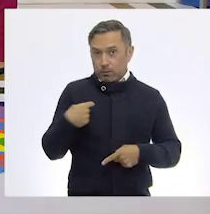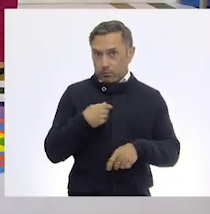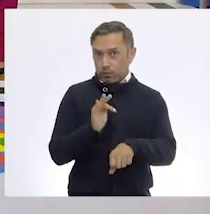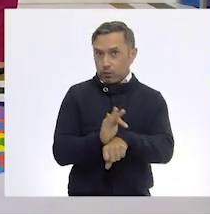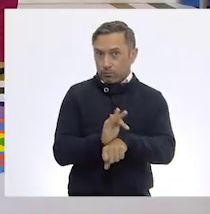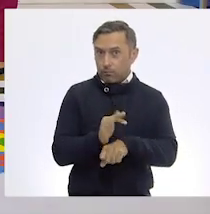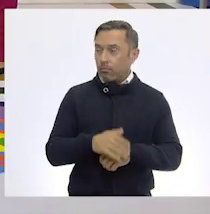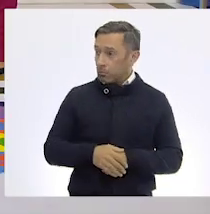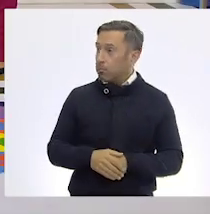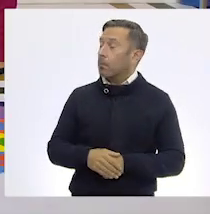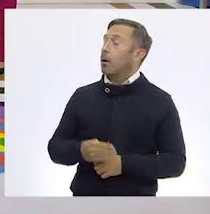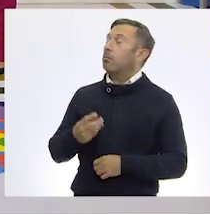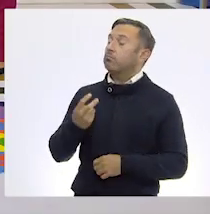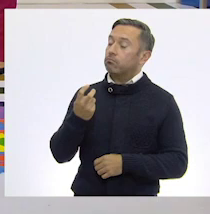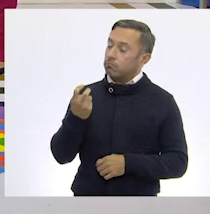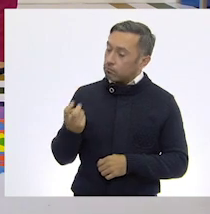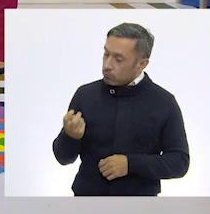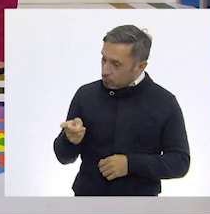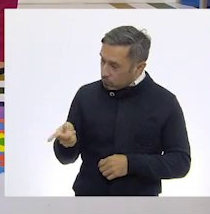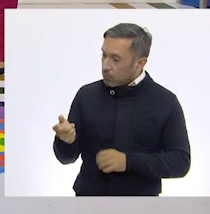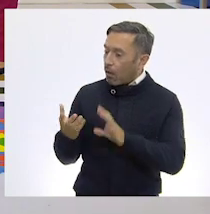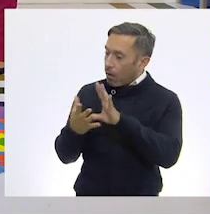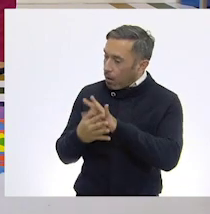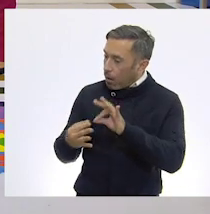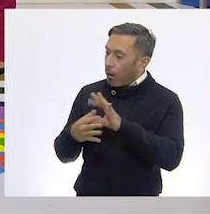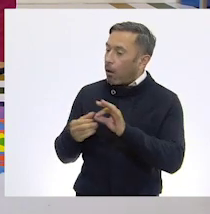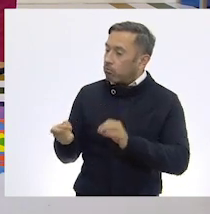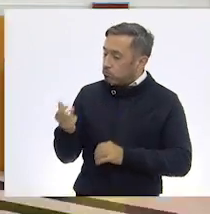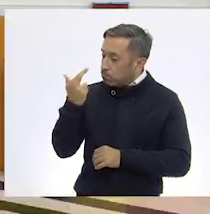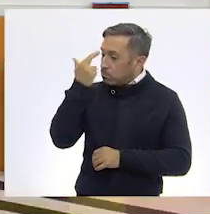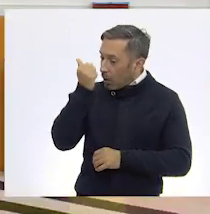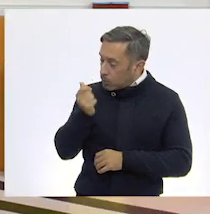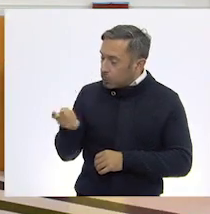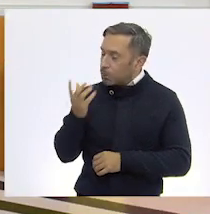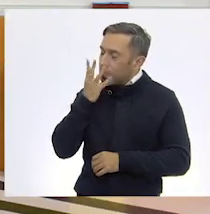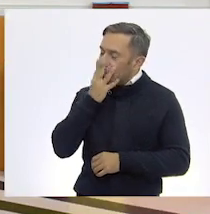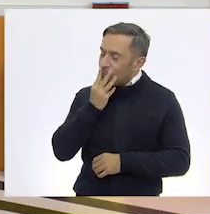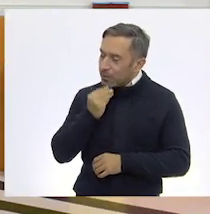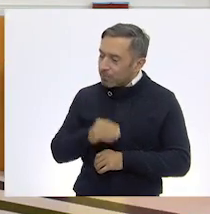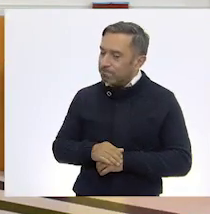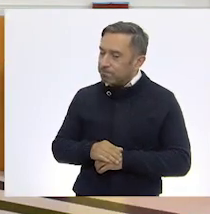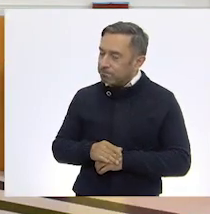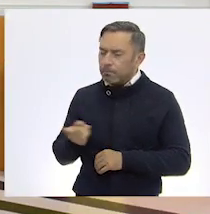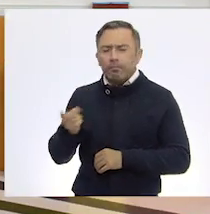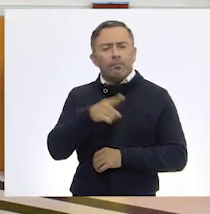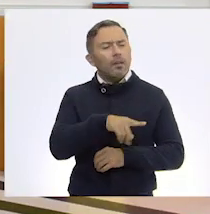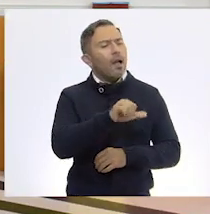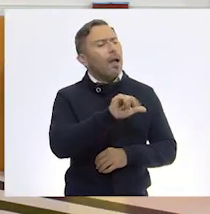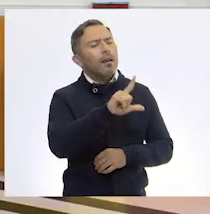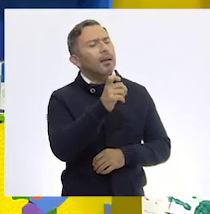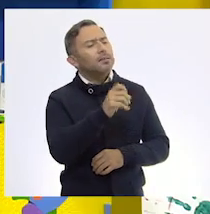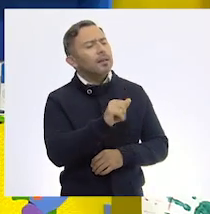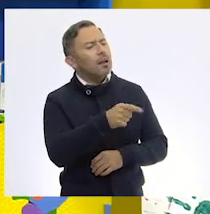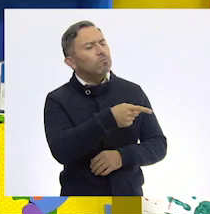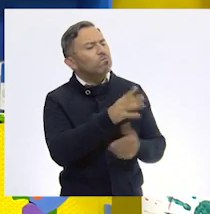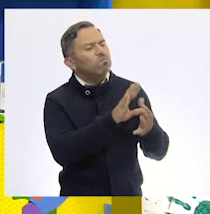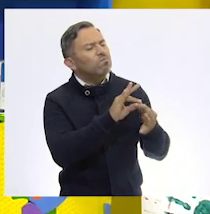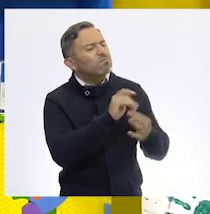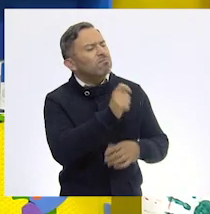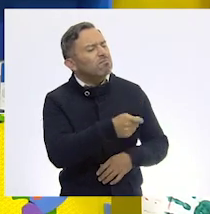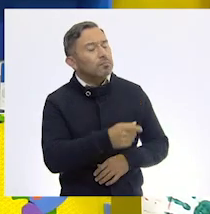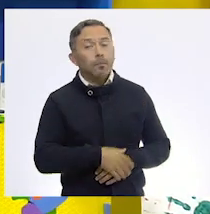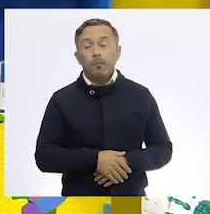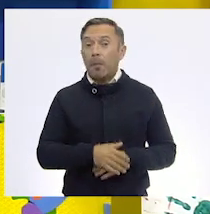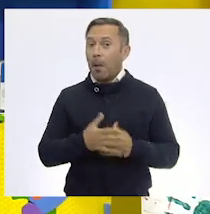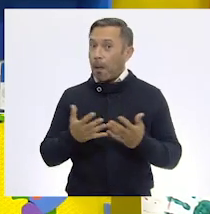es, Panchito. Qué bonitas tus palabras. Efectivamente. ¿Y tú, Alexia, qué nos puedes compartir? Bueno, yo platiqué